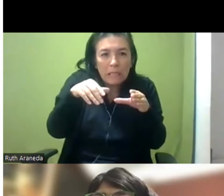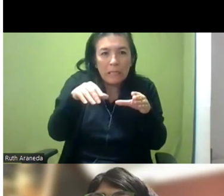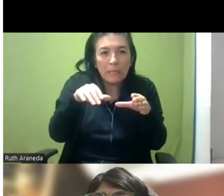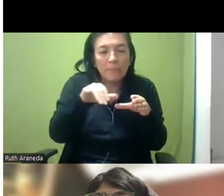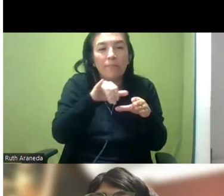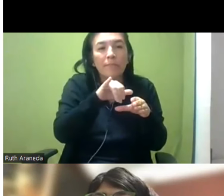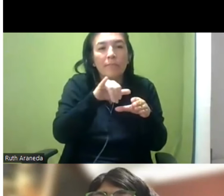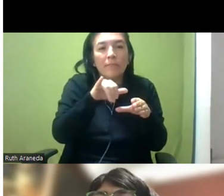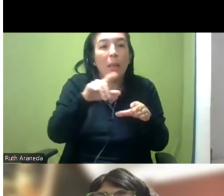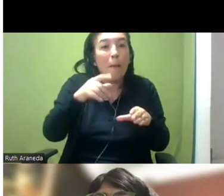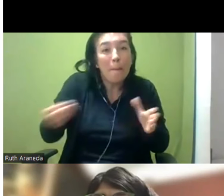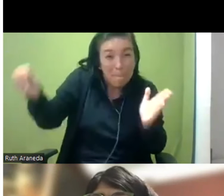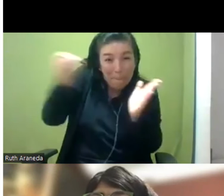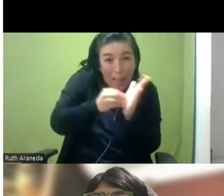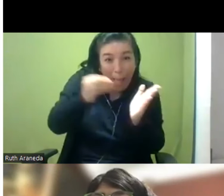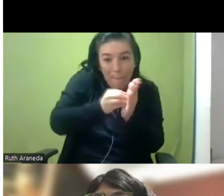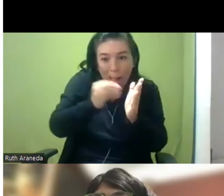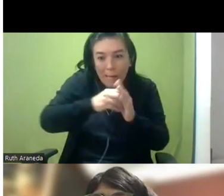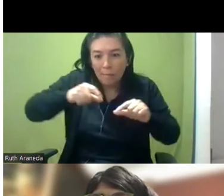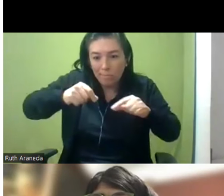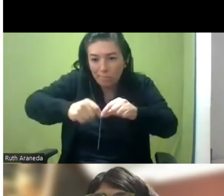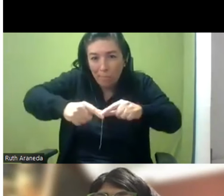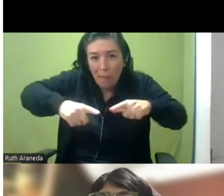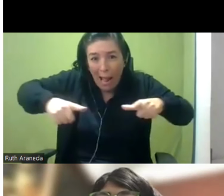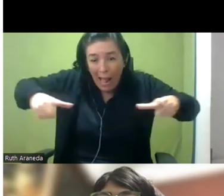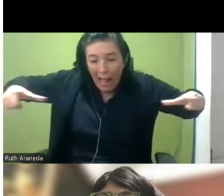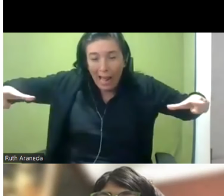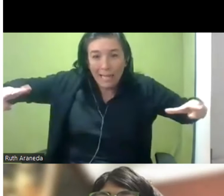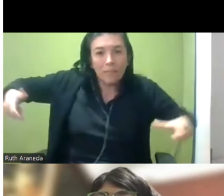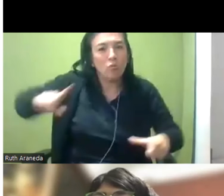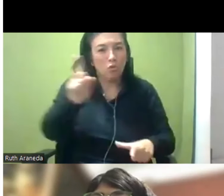no hay excavaciones extensas, ¿no?